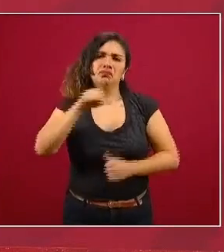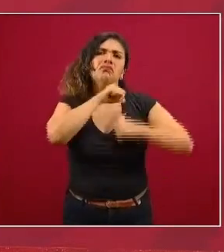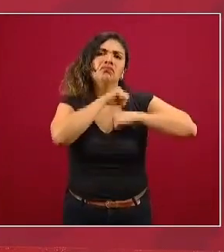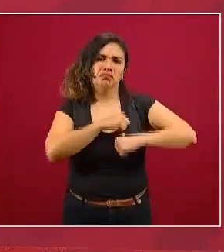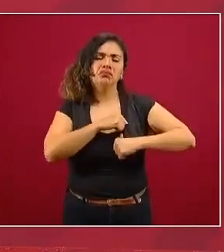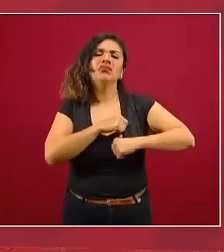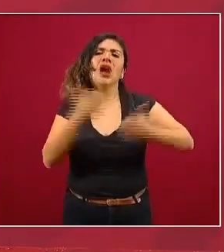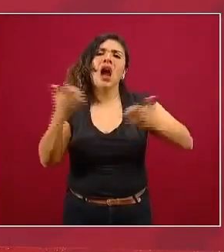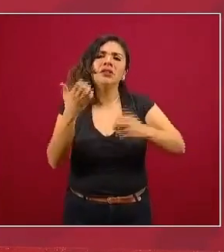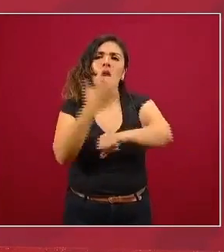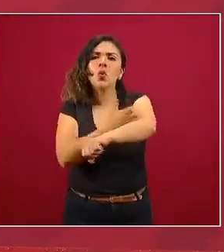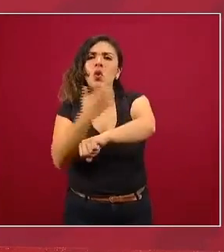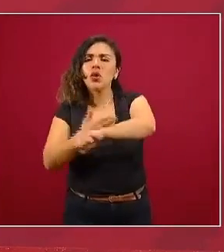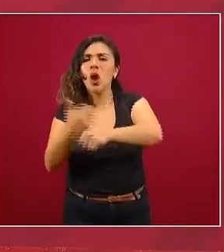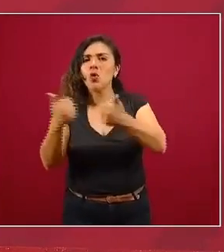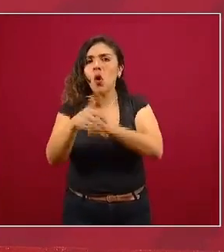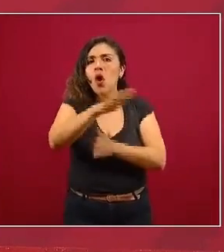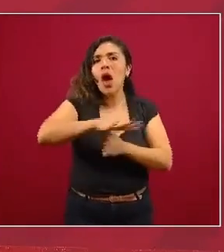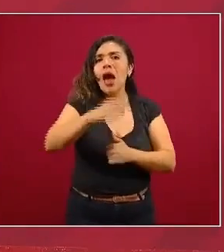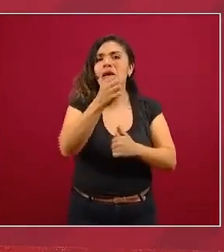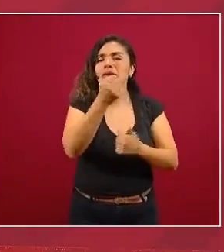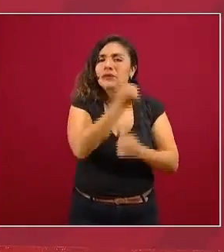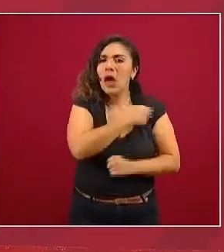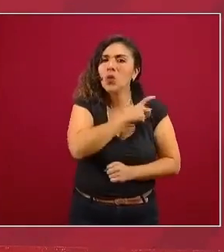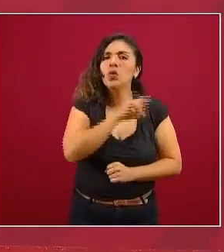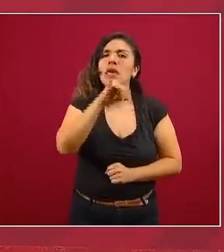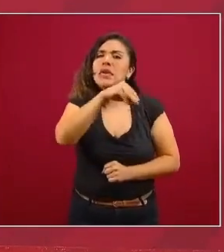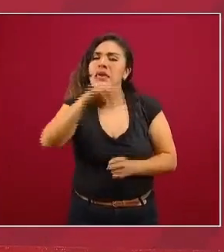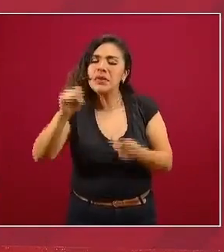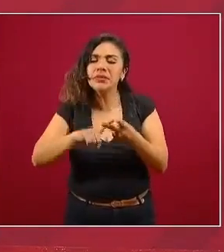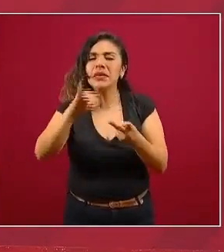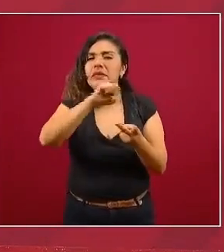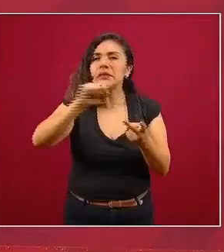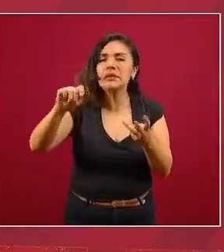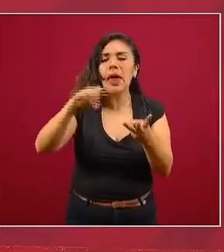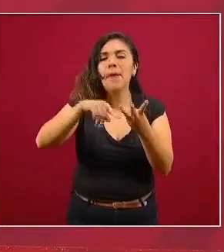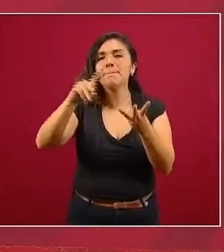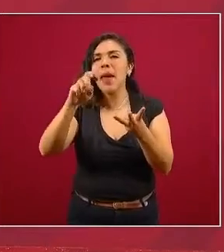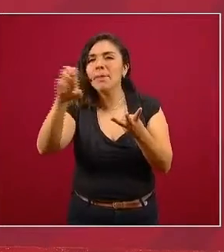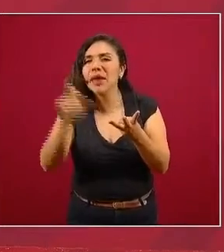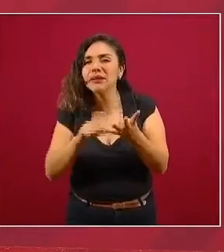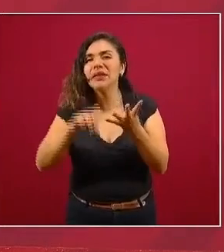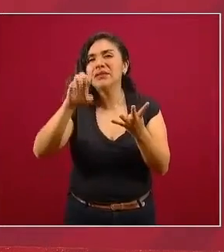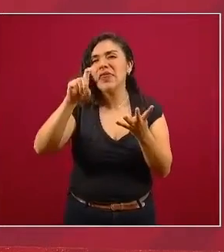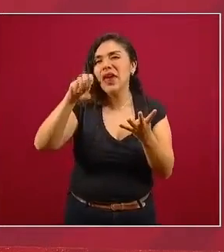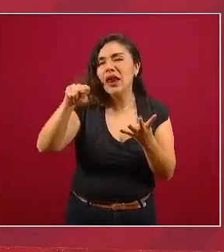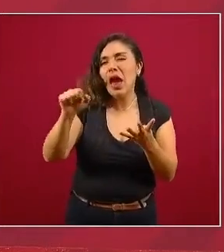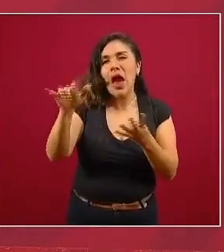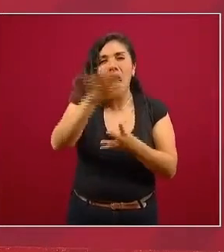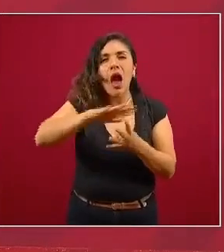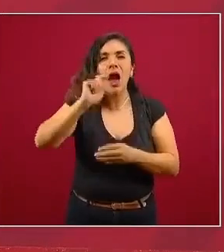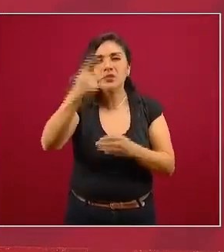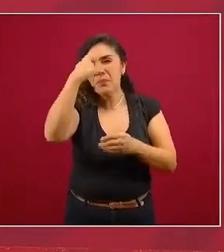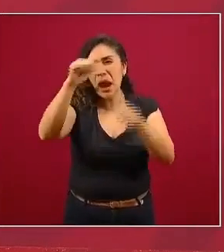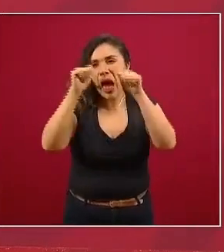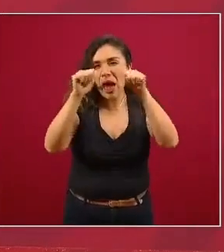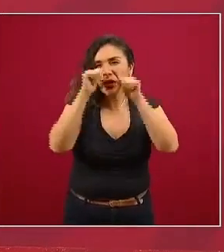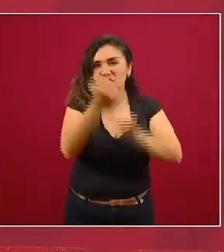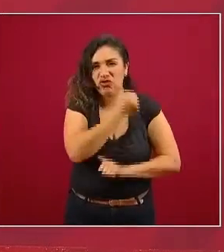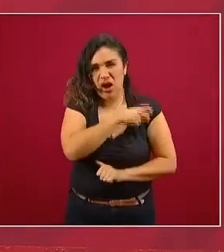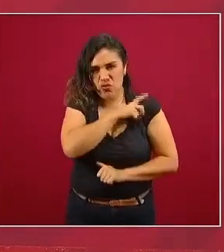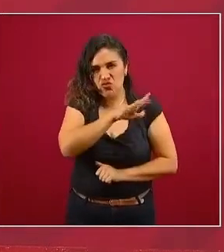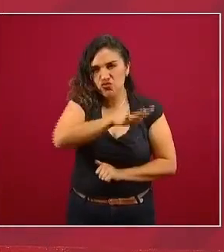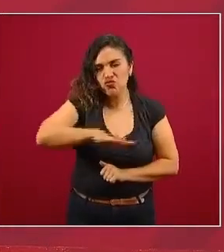parte, coordina el sector salud, el IMSS, el ISSSTE, Pemex, Sedena, etcétera, que son instituciones de atención de